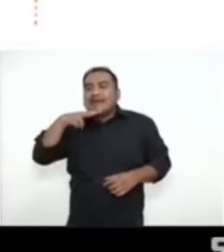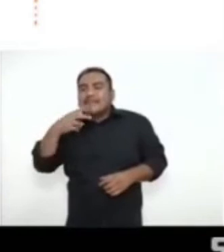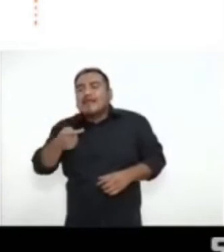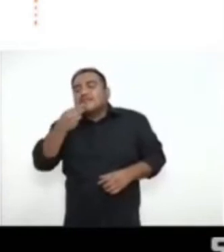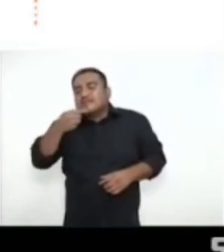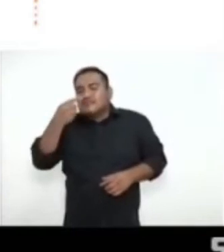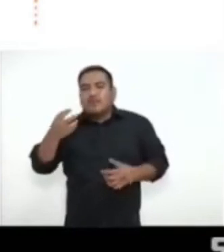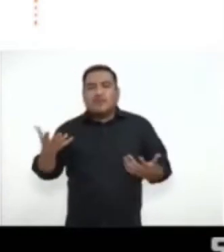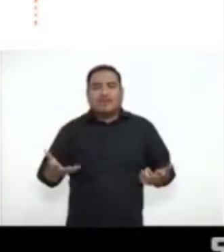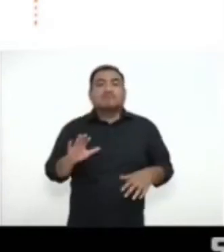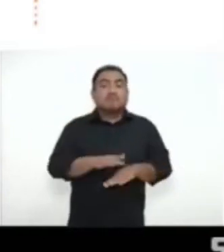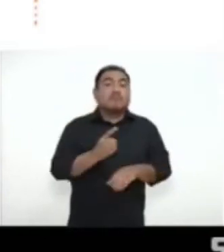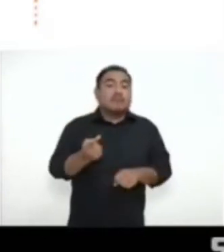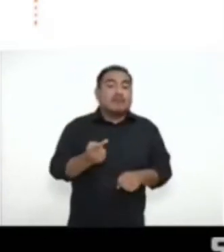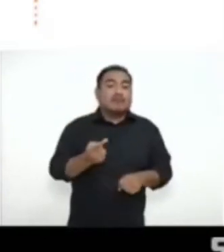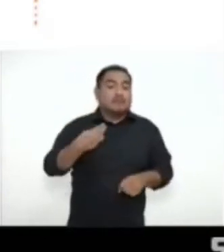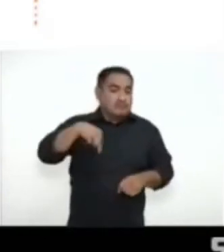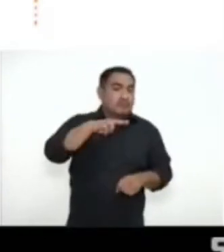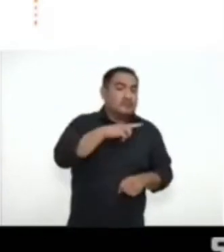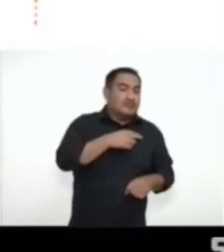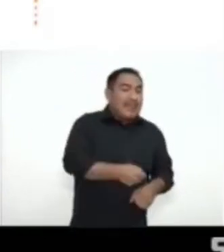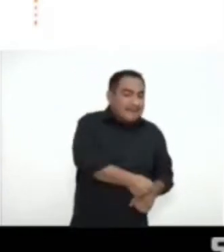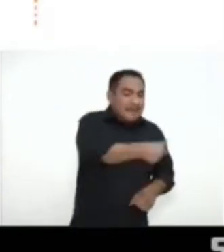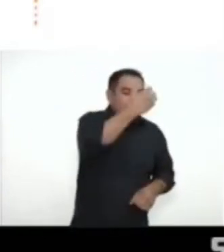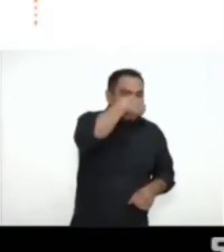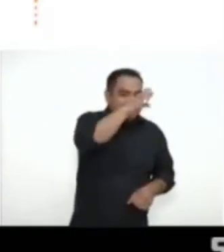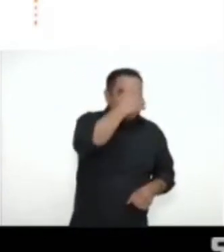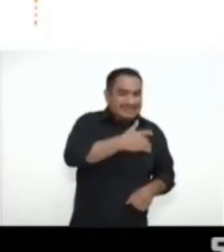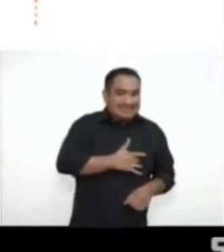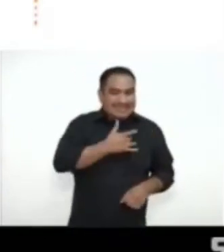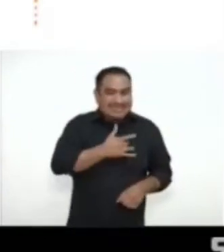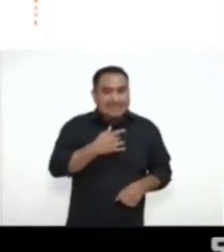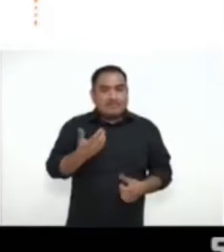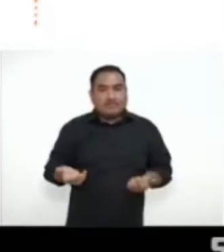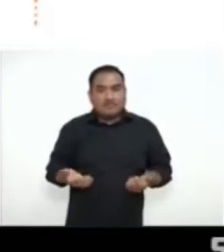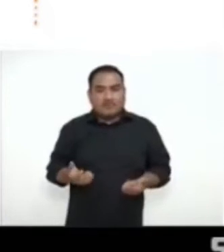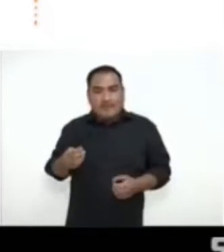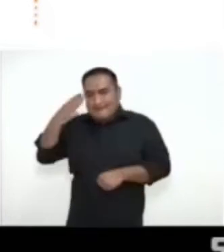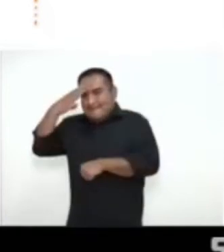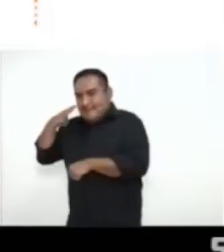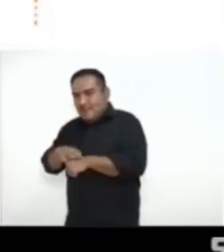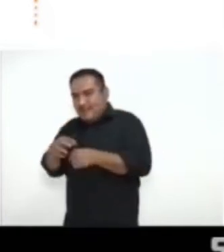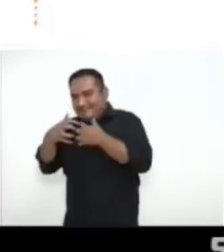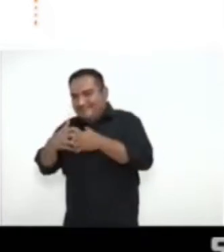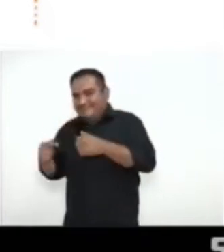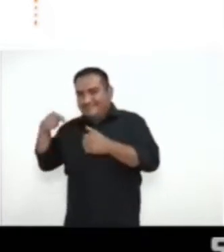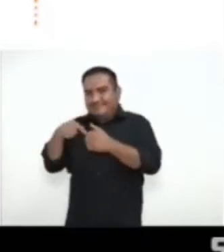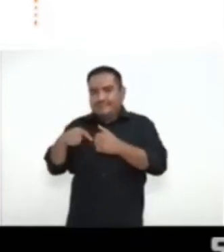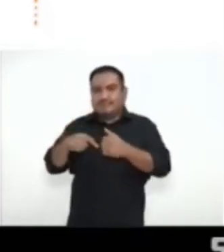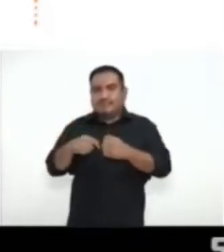¿sí? ¿Por qué? Porque nosotros percibimos a través de los sentidos, pero se quedan